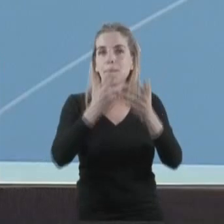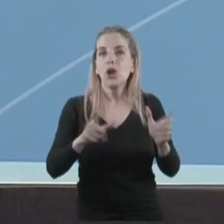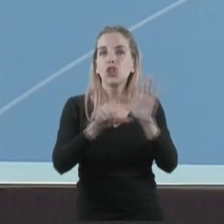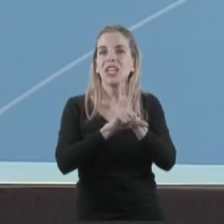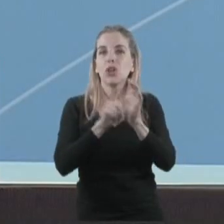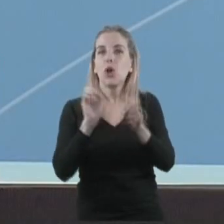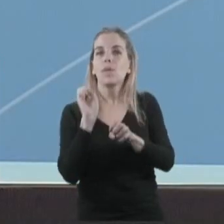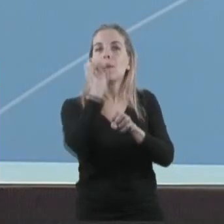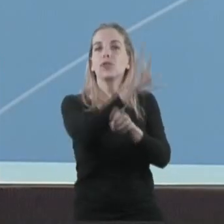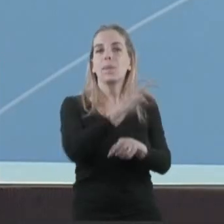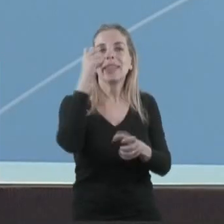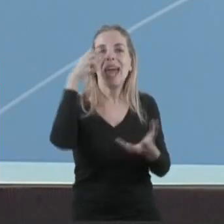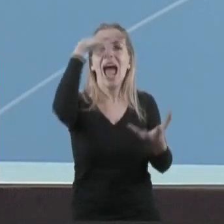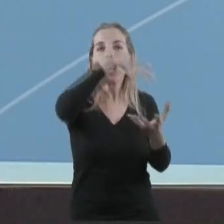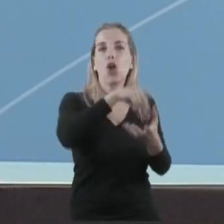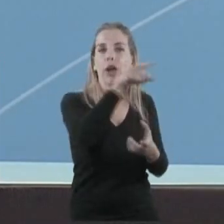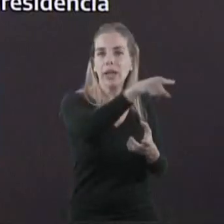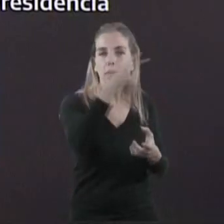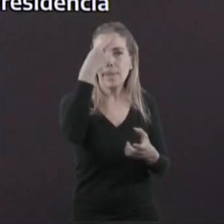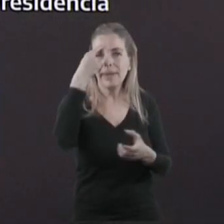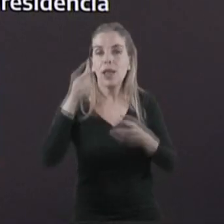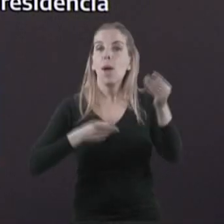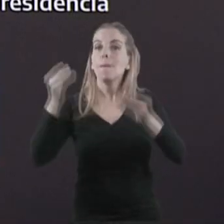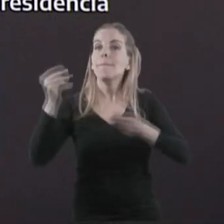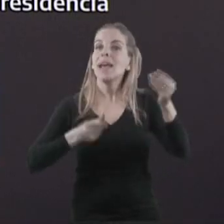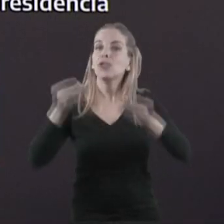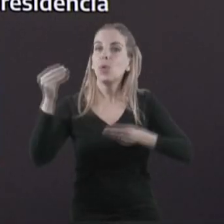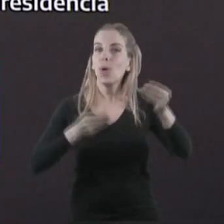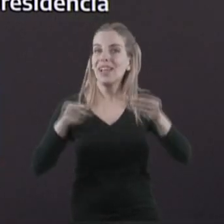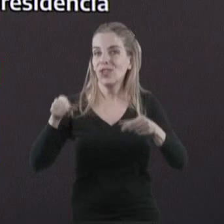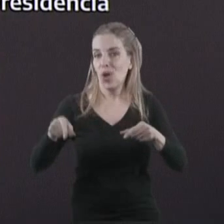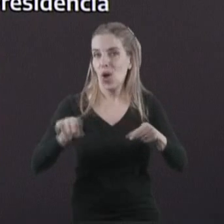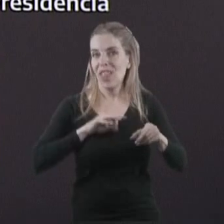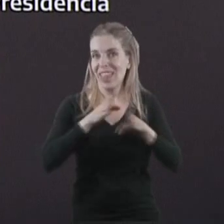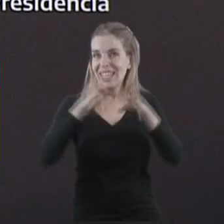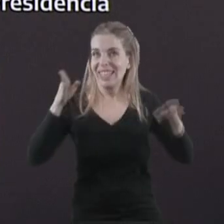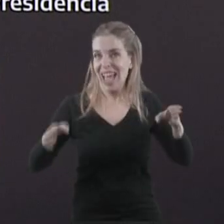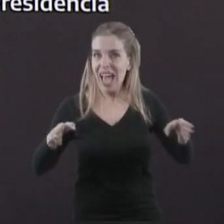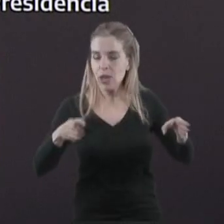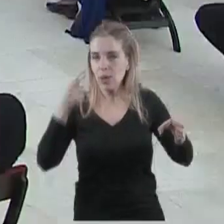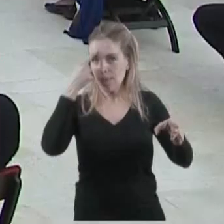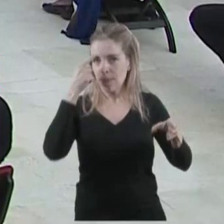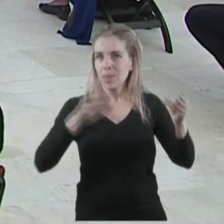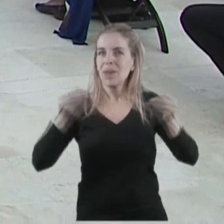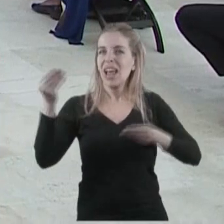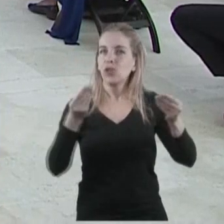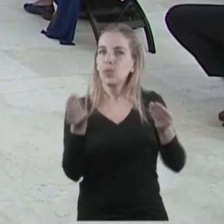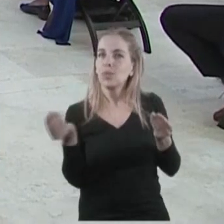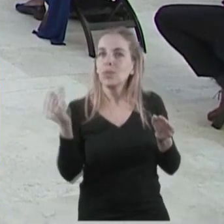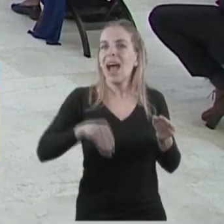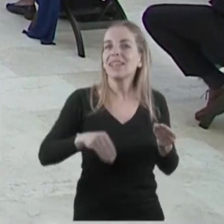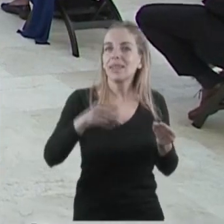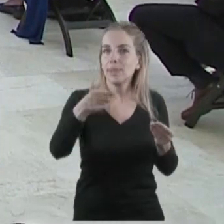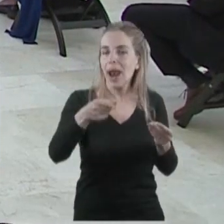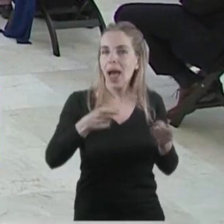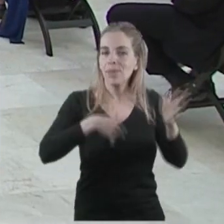la Nación. Habrá partidas presupuestarias para construir una mejor infraestructura, una mejor red, ampliar la red de